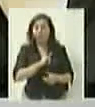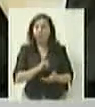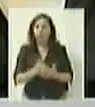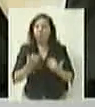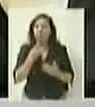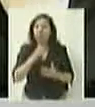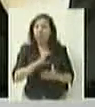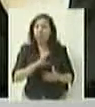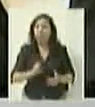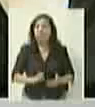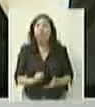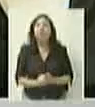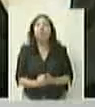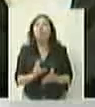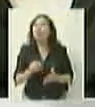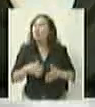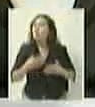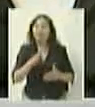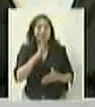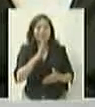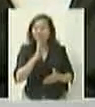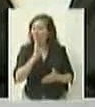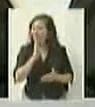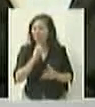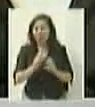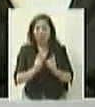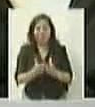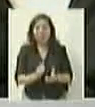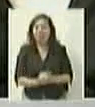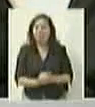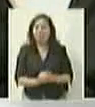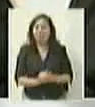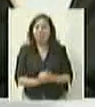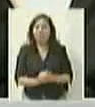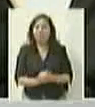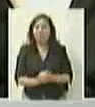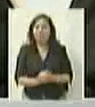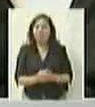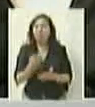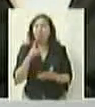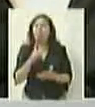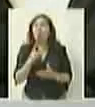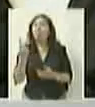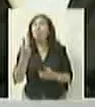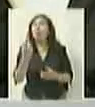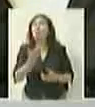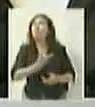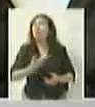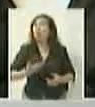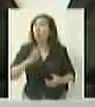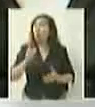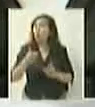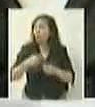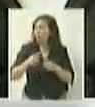instituciones estatales. Entonces, no se puede hablar de que el canal está a disposición de la primera dama para